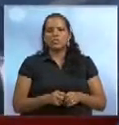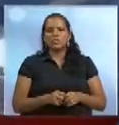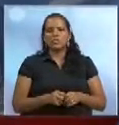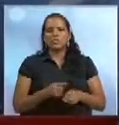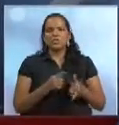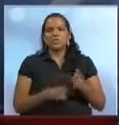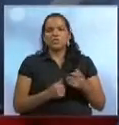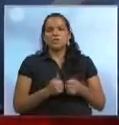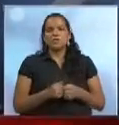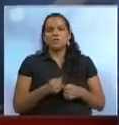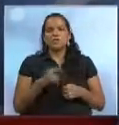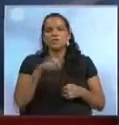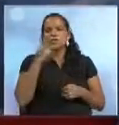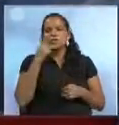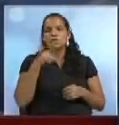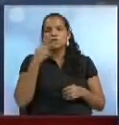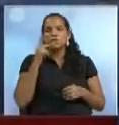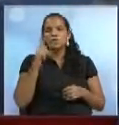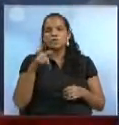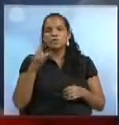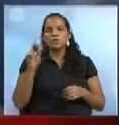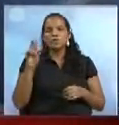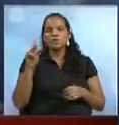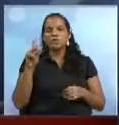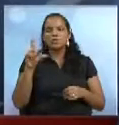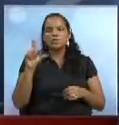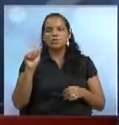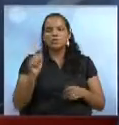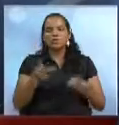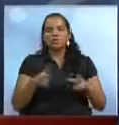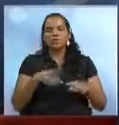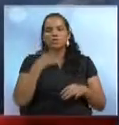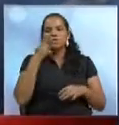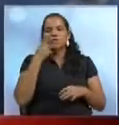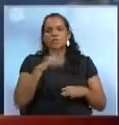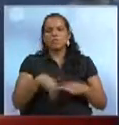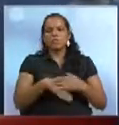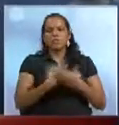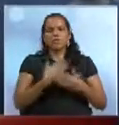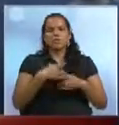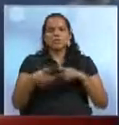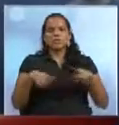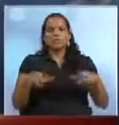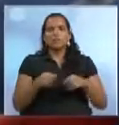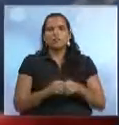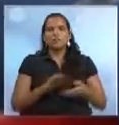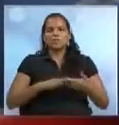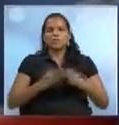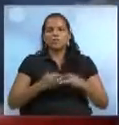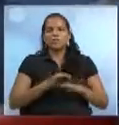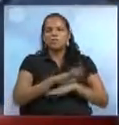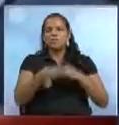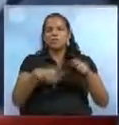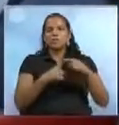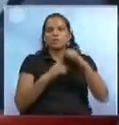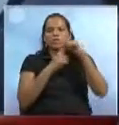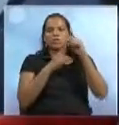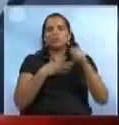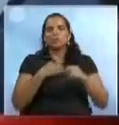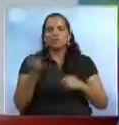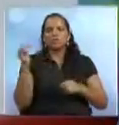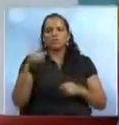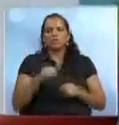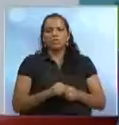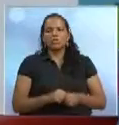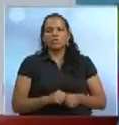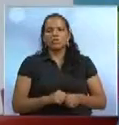directa a Palma Junta y vamos a estar en Pueblo Nuevo. Ahí en estos sectores está la comunidad, toda la isla está botada